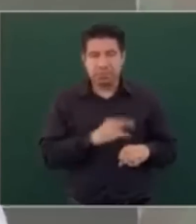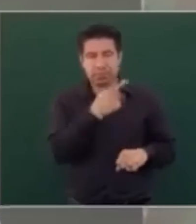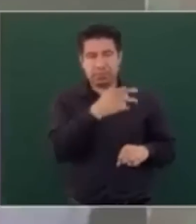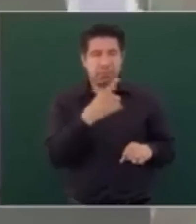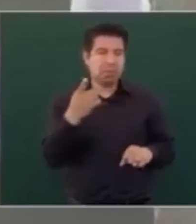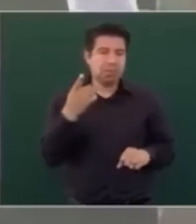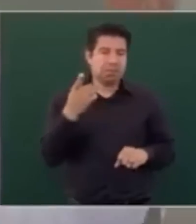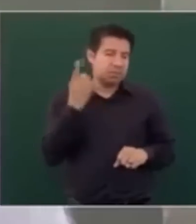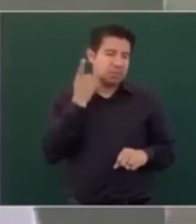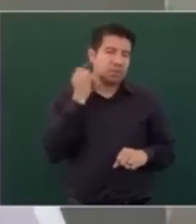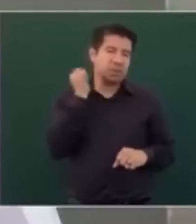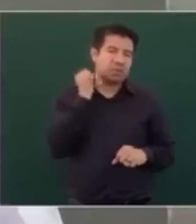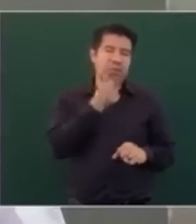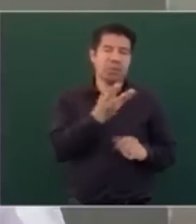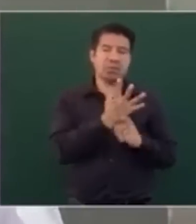pero